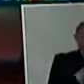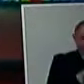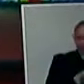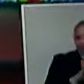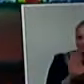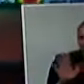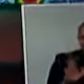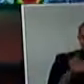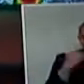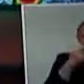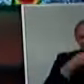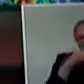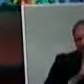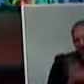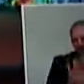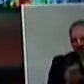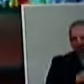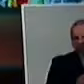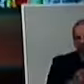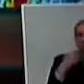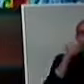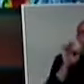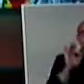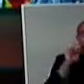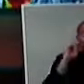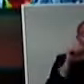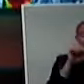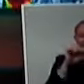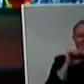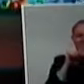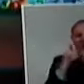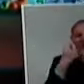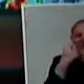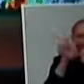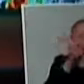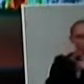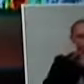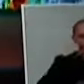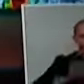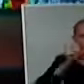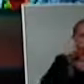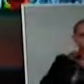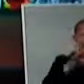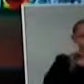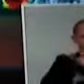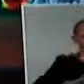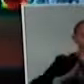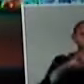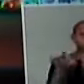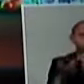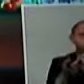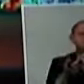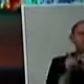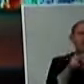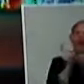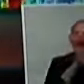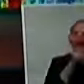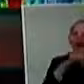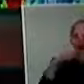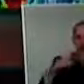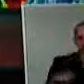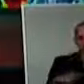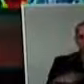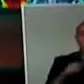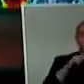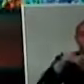ya vimos. Por ejemplo, la actividad fuerte que hay en estos momentos por acá, también al sur de la isla de la Juventud, pero